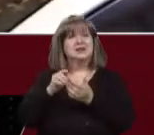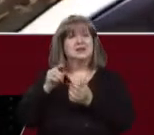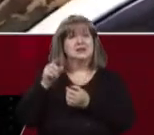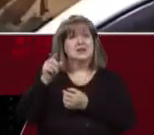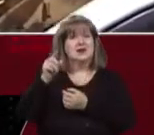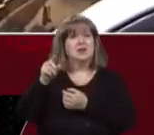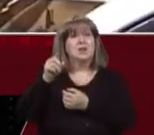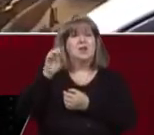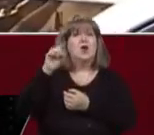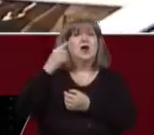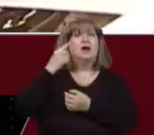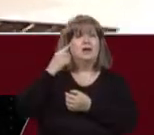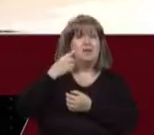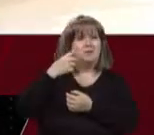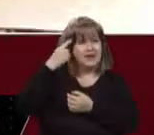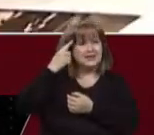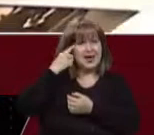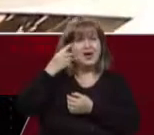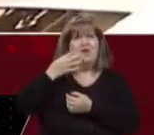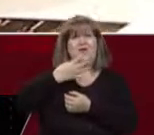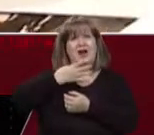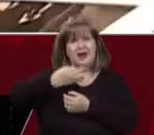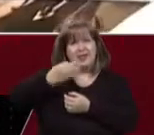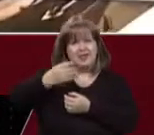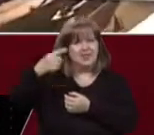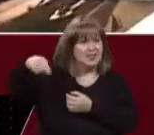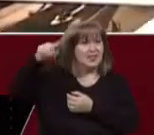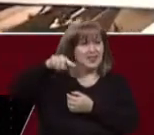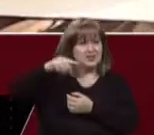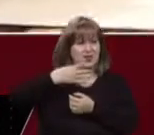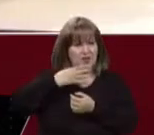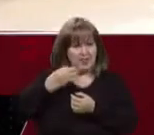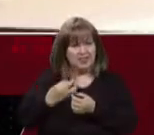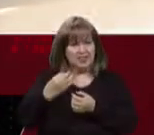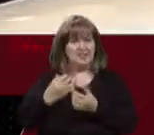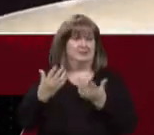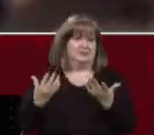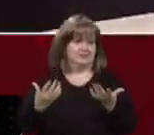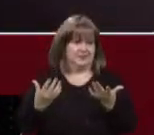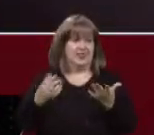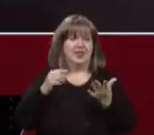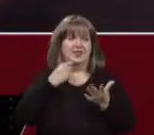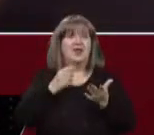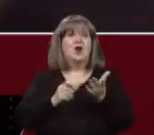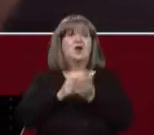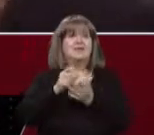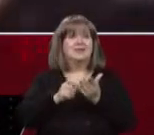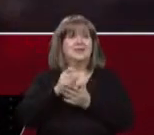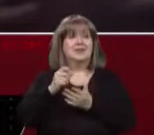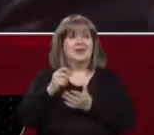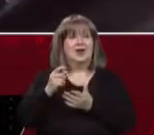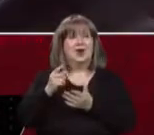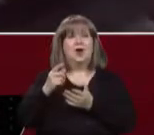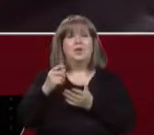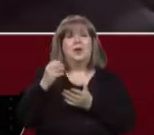toda esta pantomima? Es lo que había publicado en su cuenta de Instagram este hombre, con